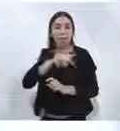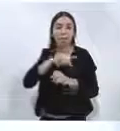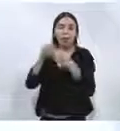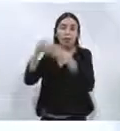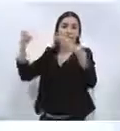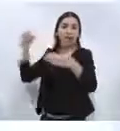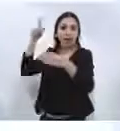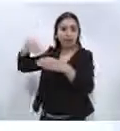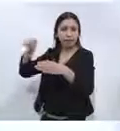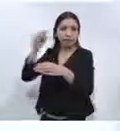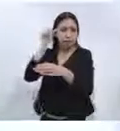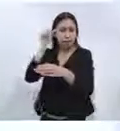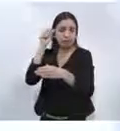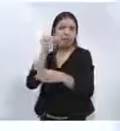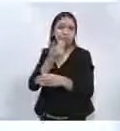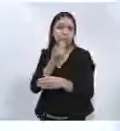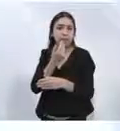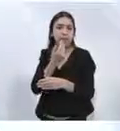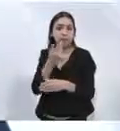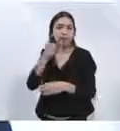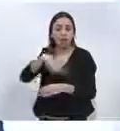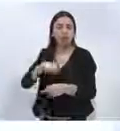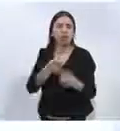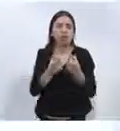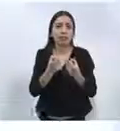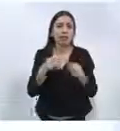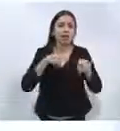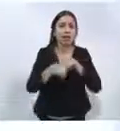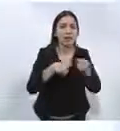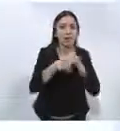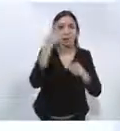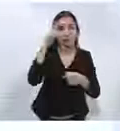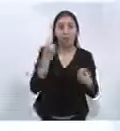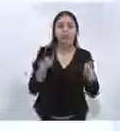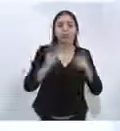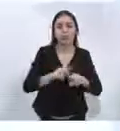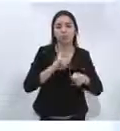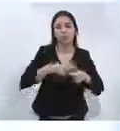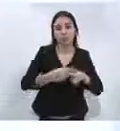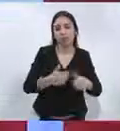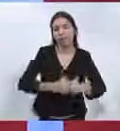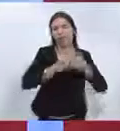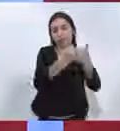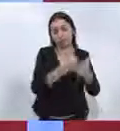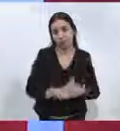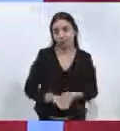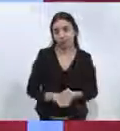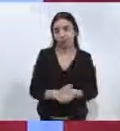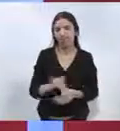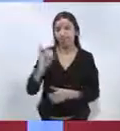pero increíblemente ellos, porque son los que necesitan, creo que más rápido para volver a crecer, ¿verdad? Uh-huh. Exactamente. Ahora,